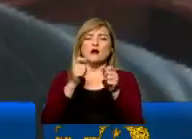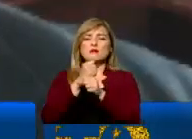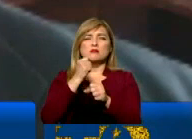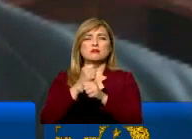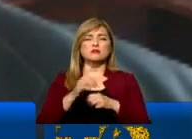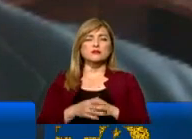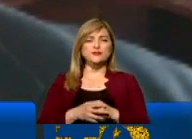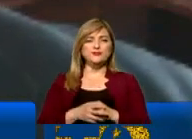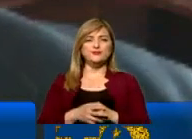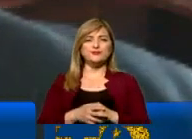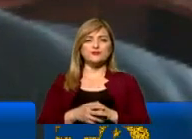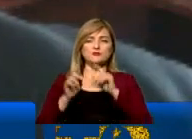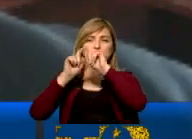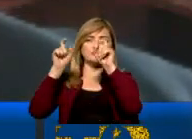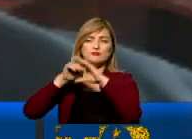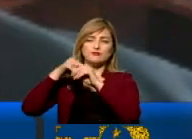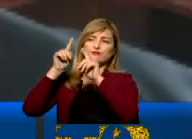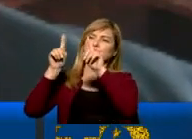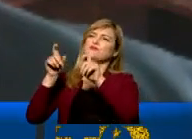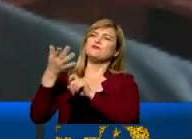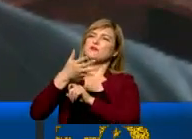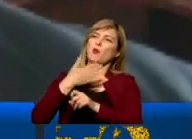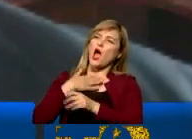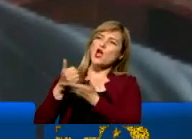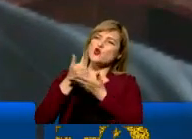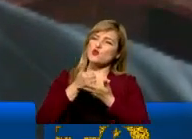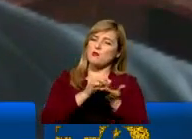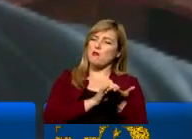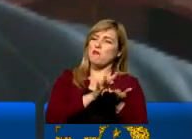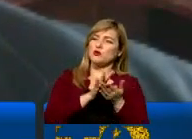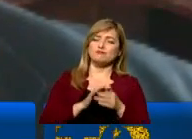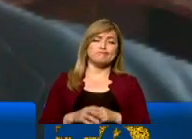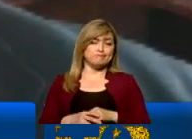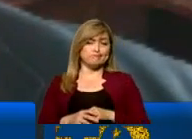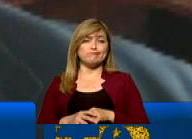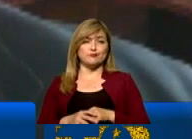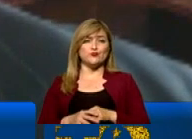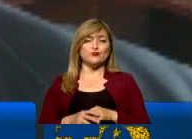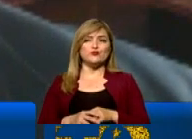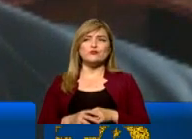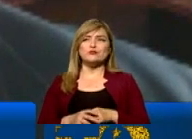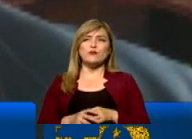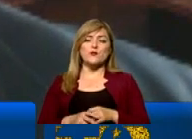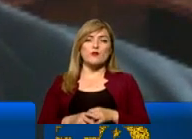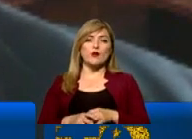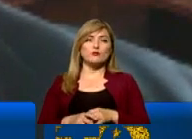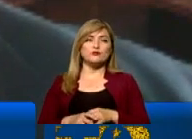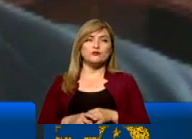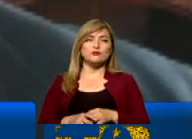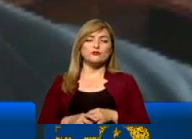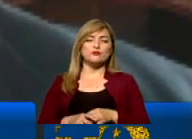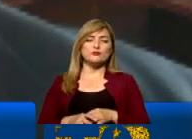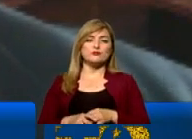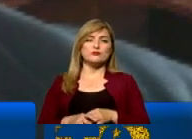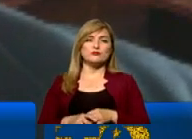Que lo va a realizar una consultoría externa, una consultoría que le dé la suficiente neutralidad